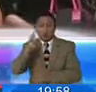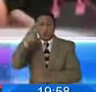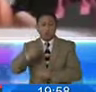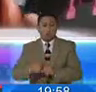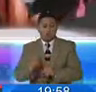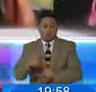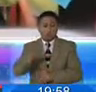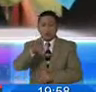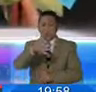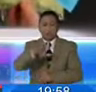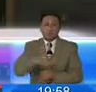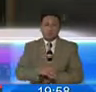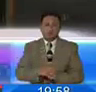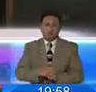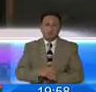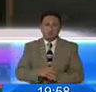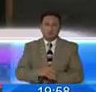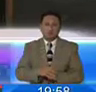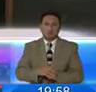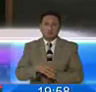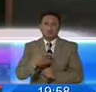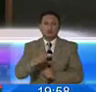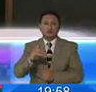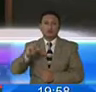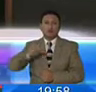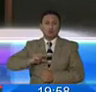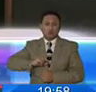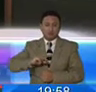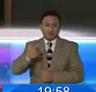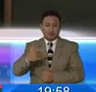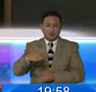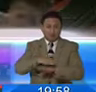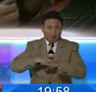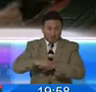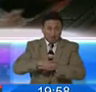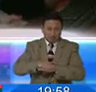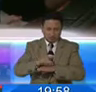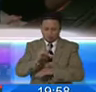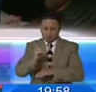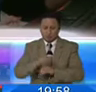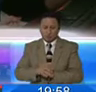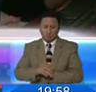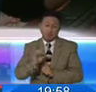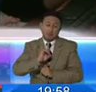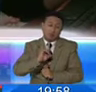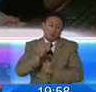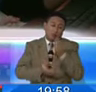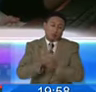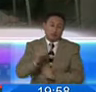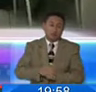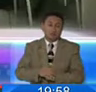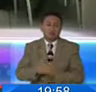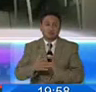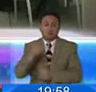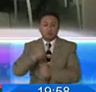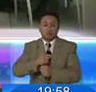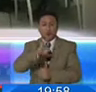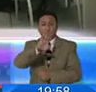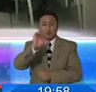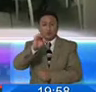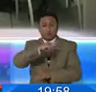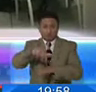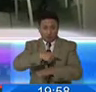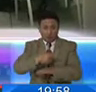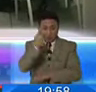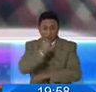mes en promedio no alcanzaron a reunir o tener ingresos que equivalgan al salario básico unificado, o que a su vez también no trabajen las 40 horas de